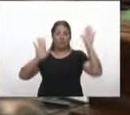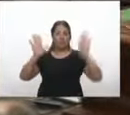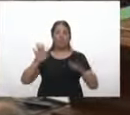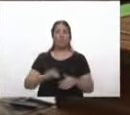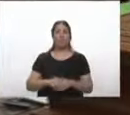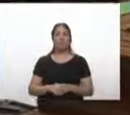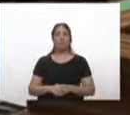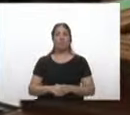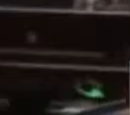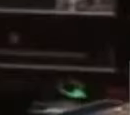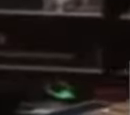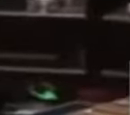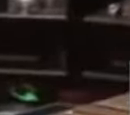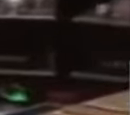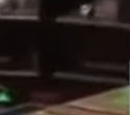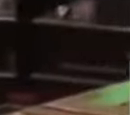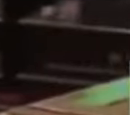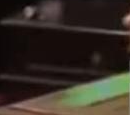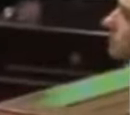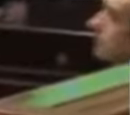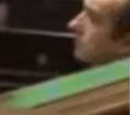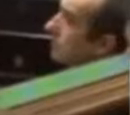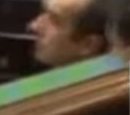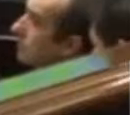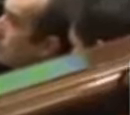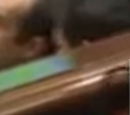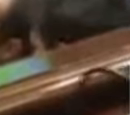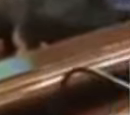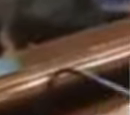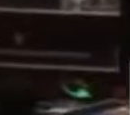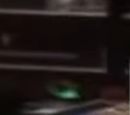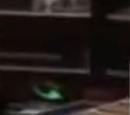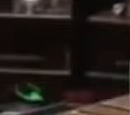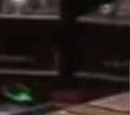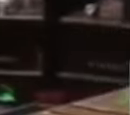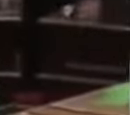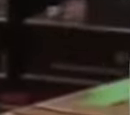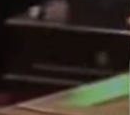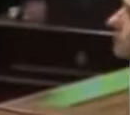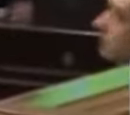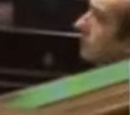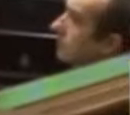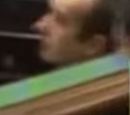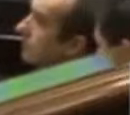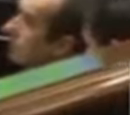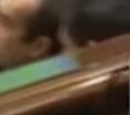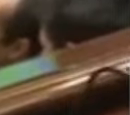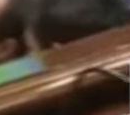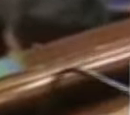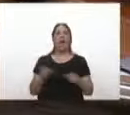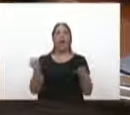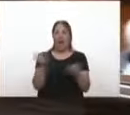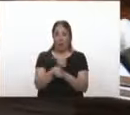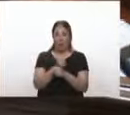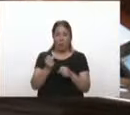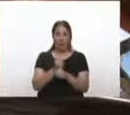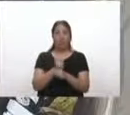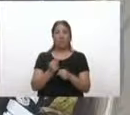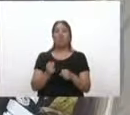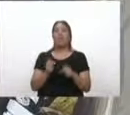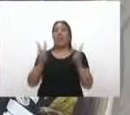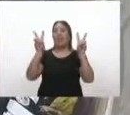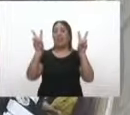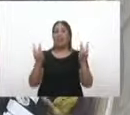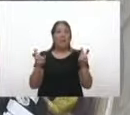tiene siete... Es el que baja los lineamientos. Pero no, ¿cómo puede ser que senadores ignotos tengan 40 asesores? Pero muchas veces aquí no